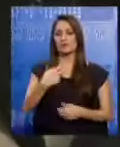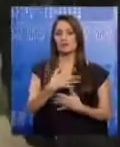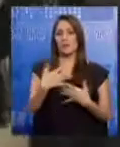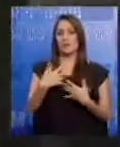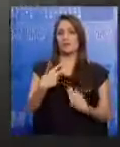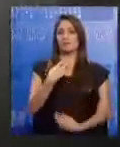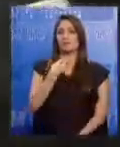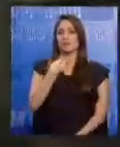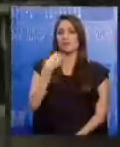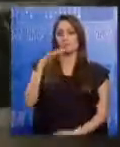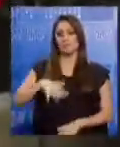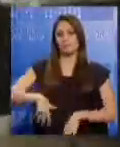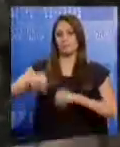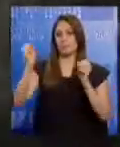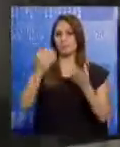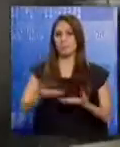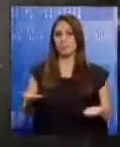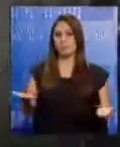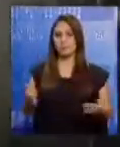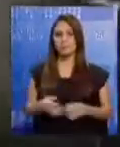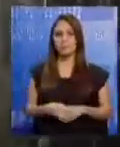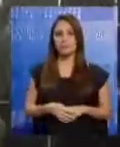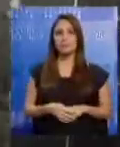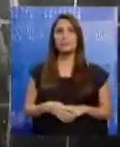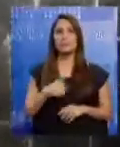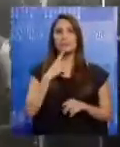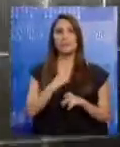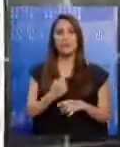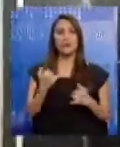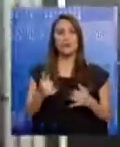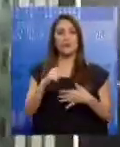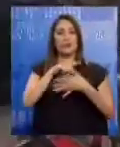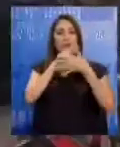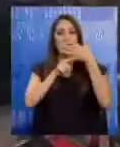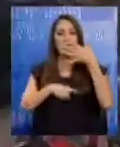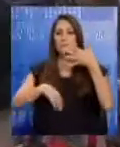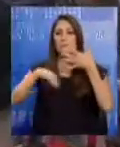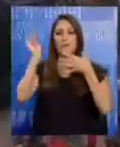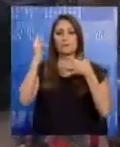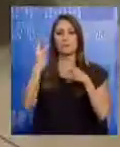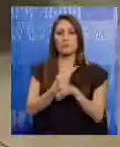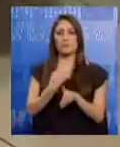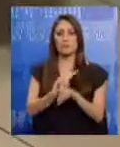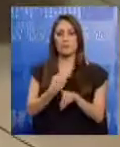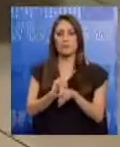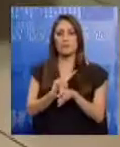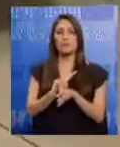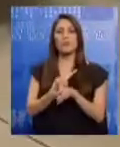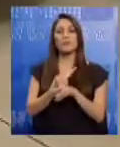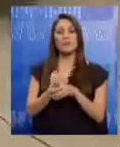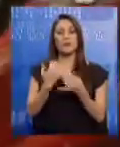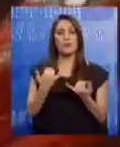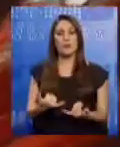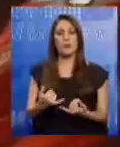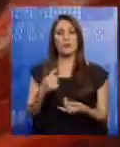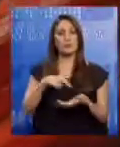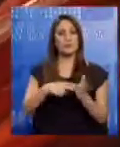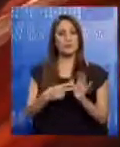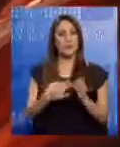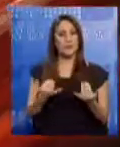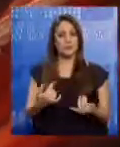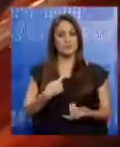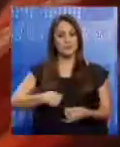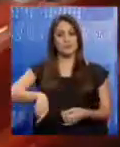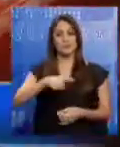En total, 5 acciones en concreto que completan el operativo Soberanía 4, con el cual llegamos a